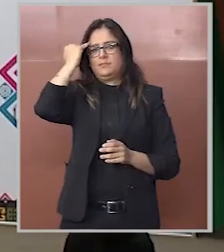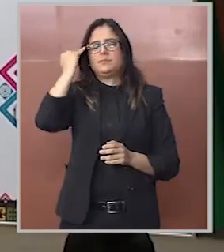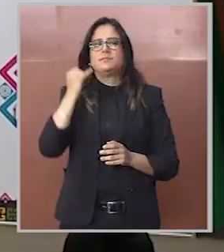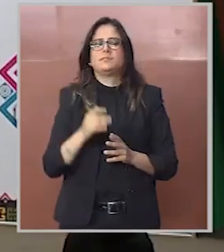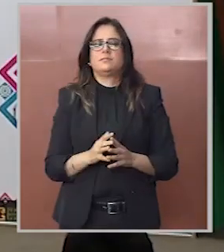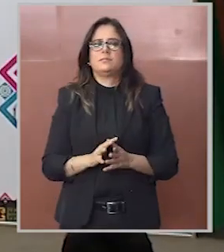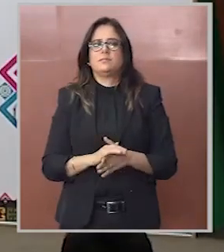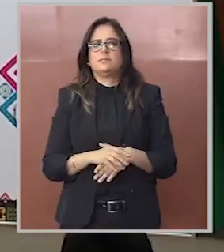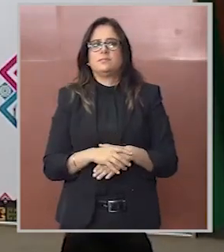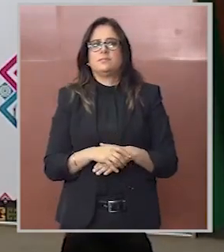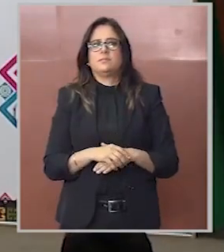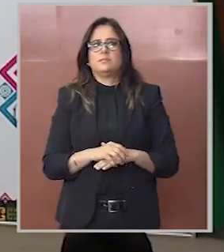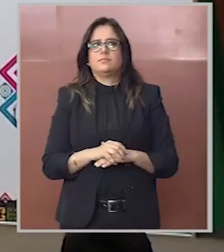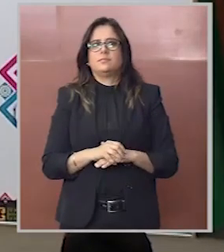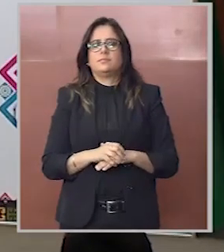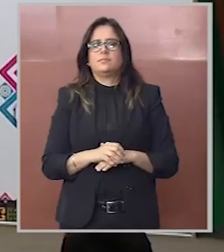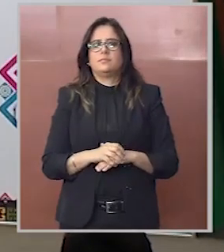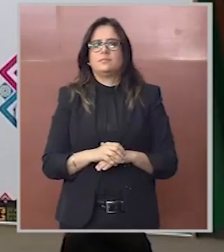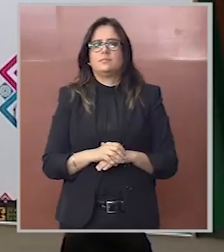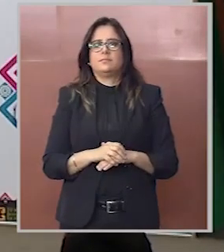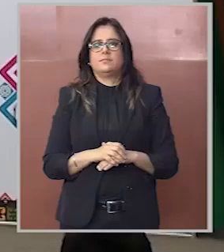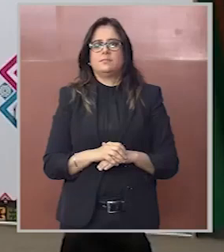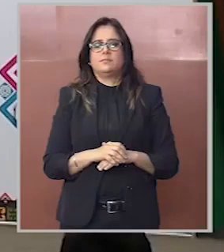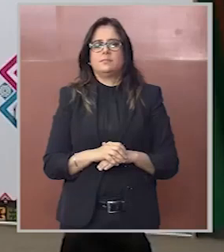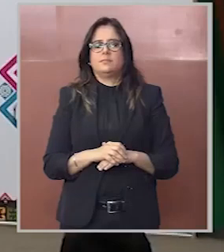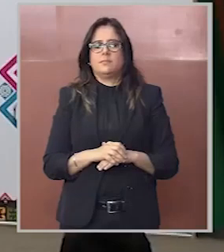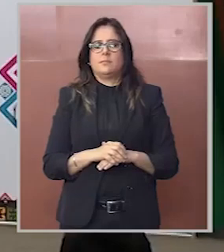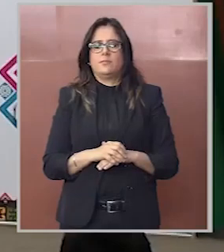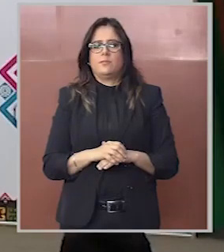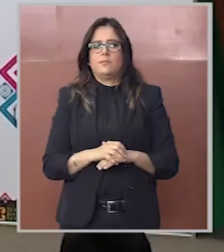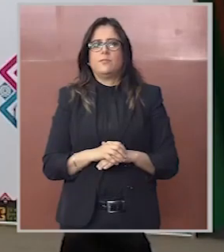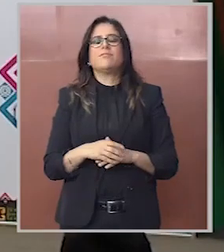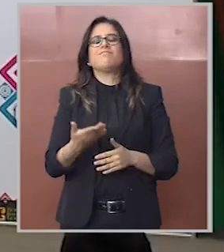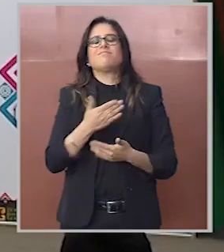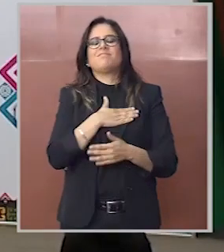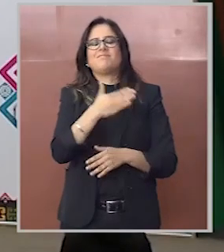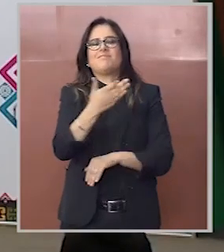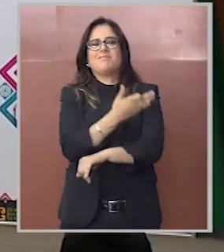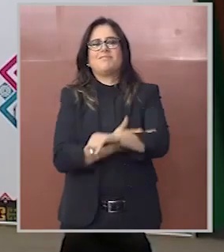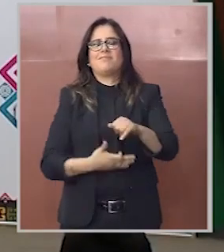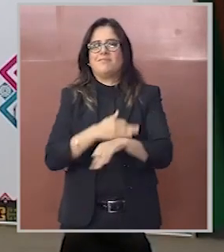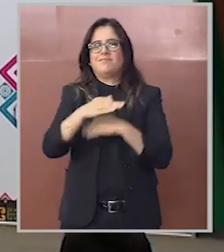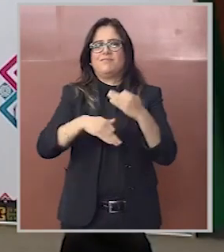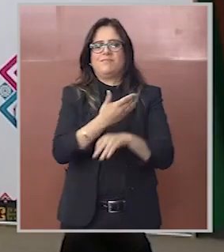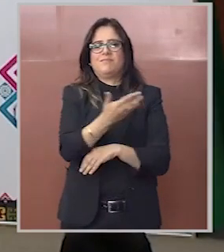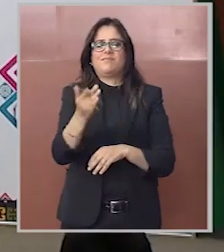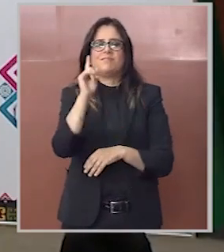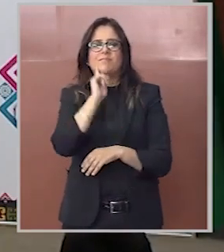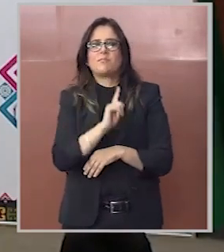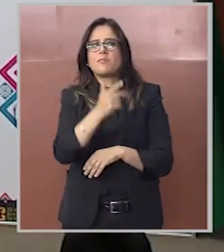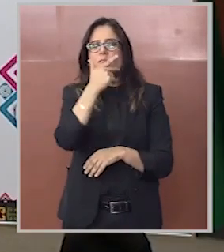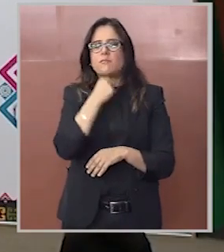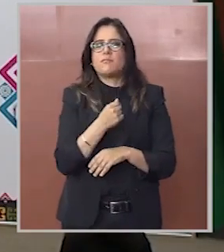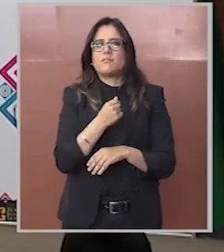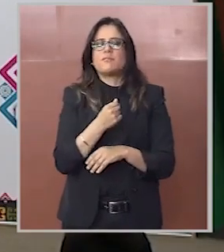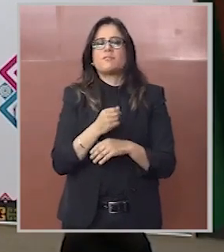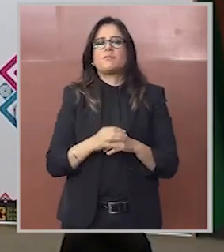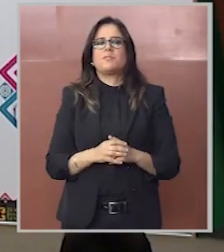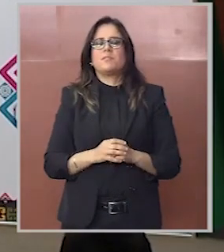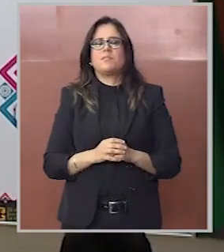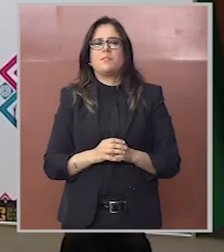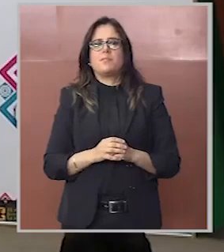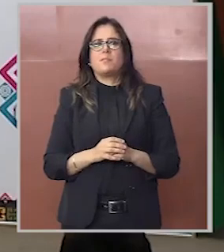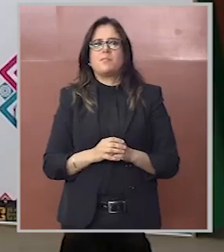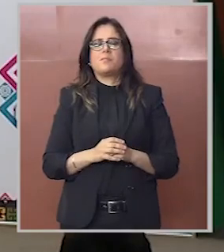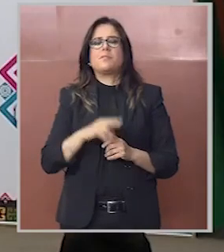yati julioa bicher invitar Muy buenas tardes a todas a todos a todes